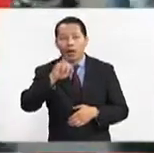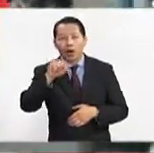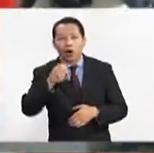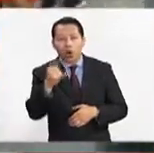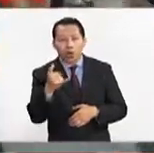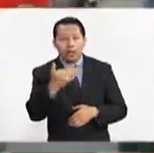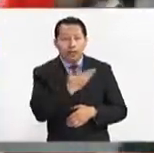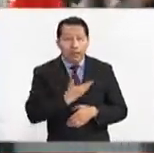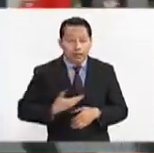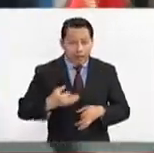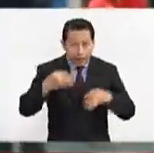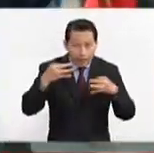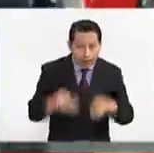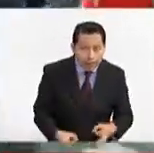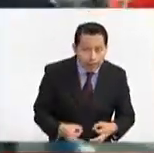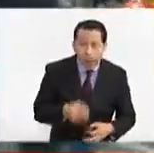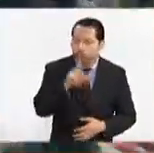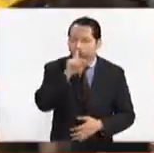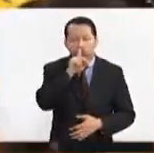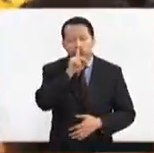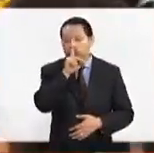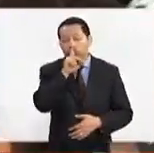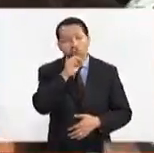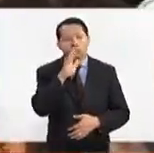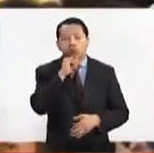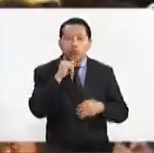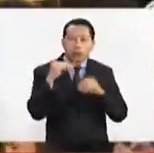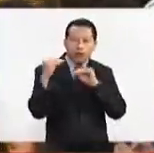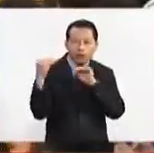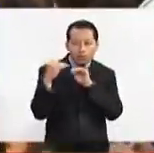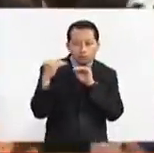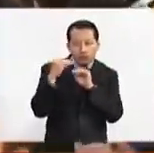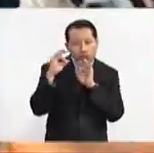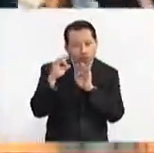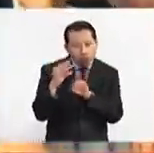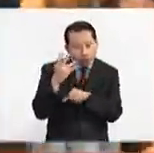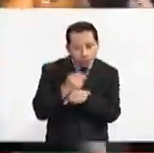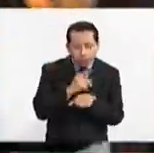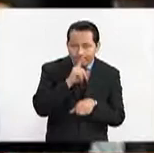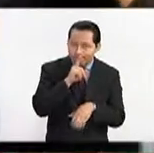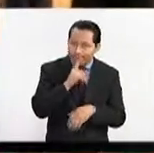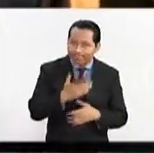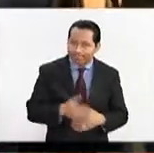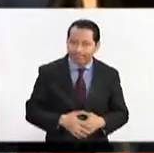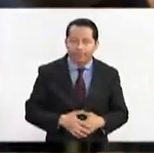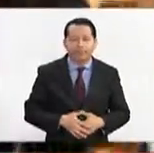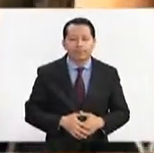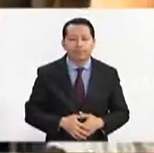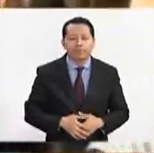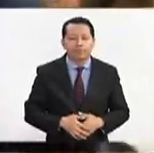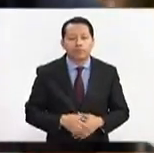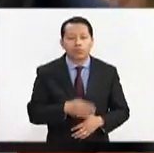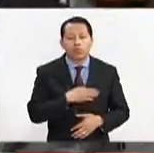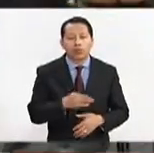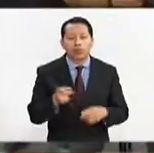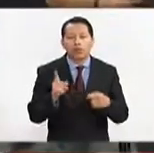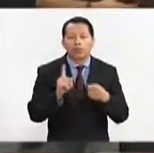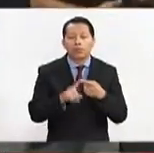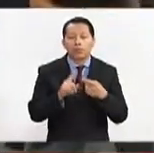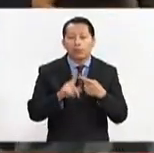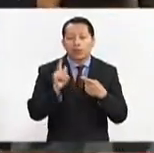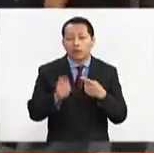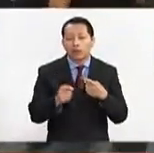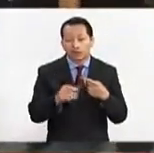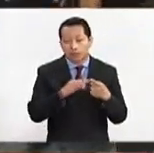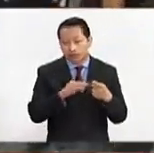presidente legítimo para poder negociar y solventar o resolver esta crisis. Bueno, en primer lugar, sí que es